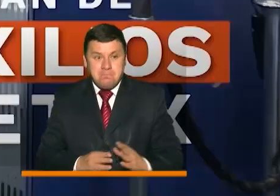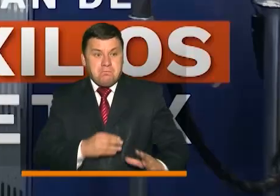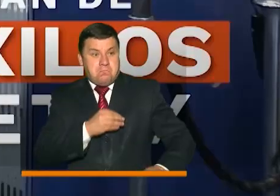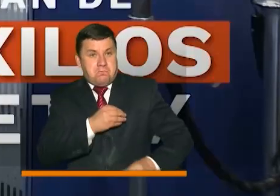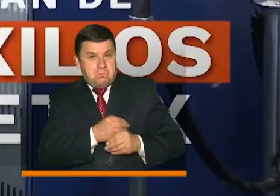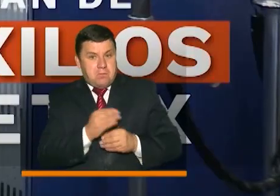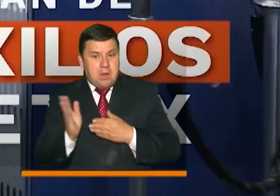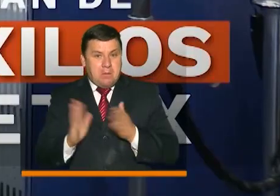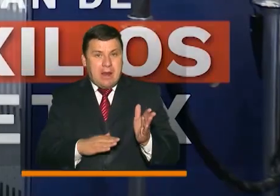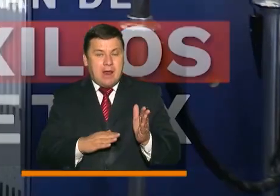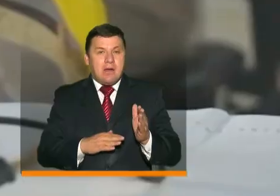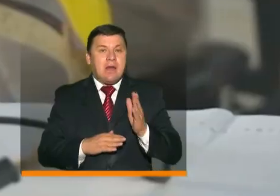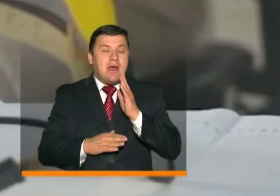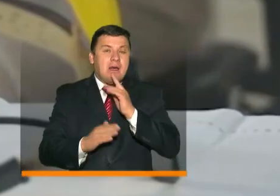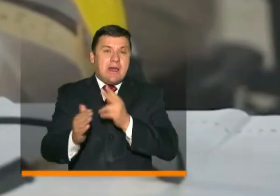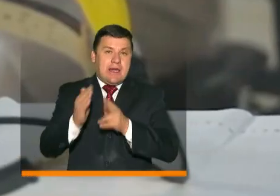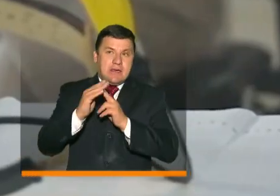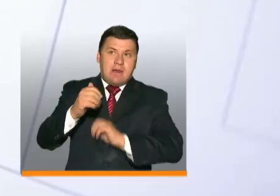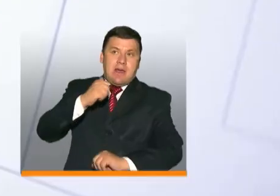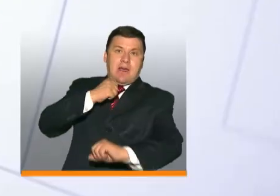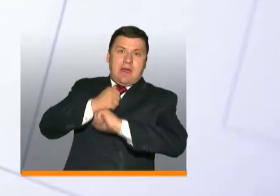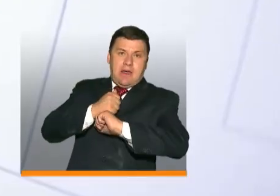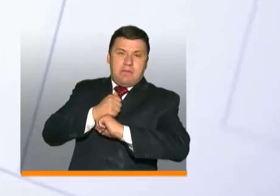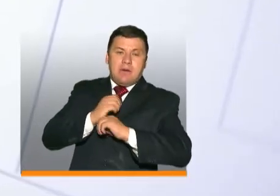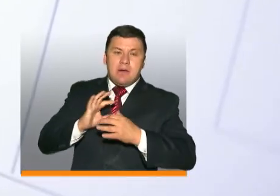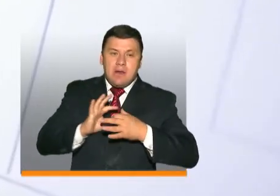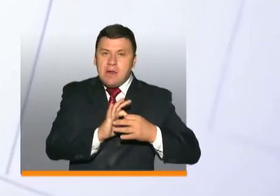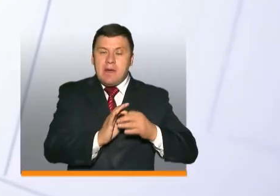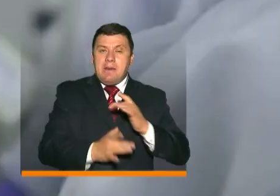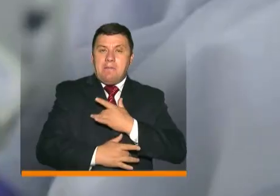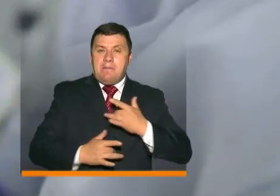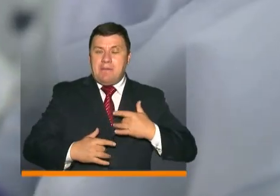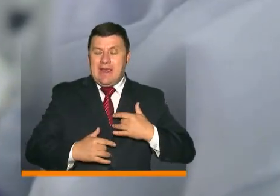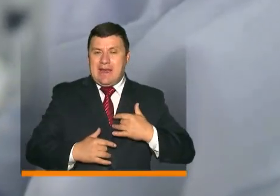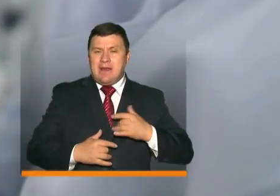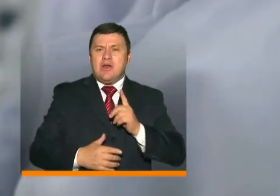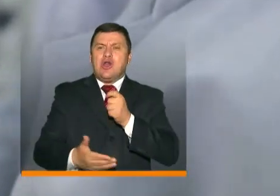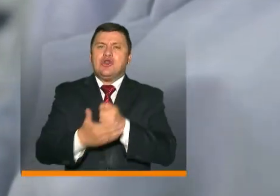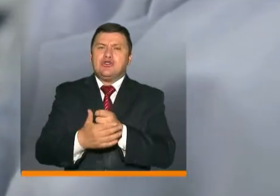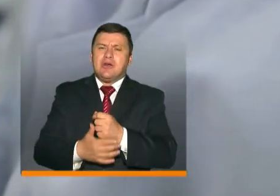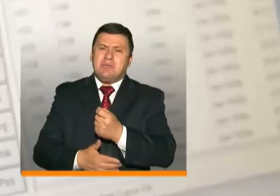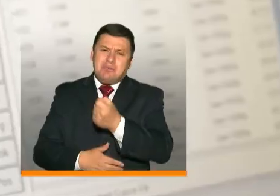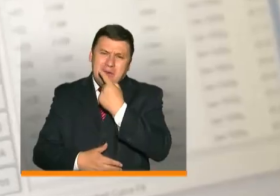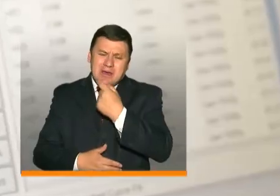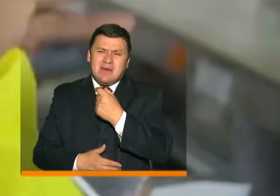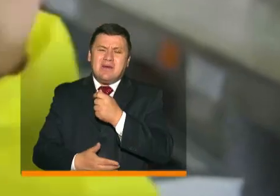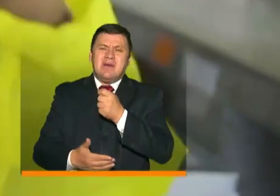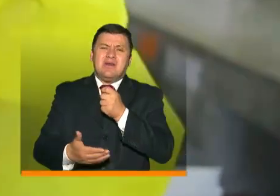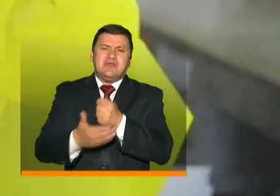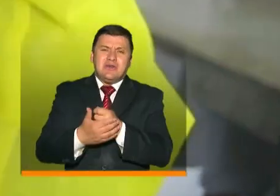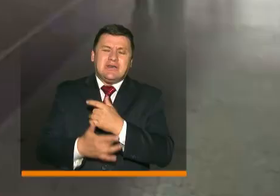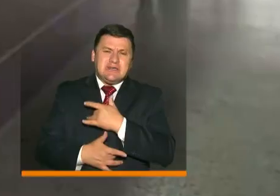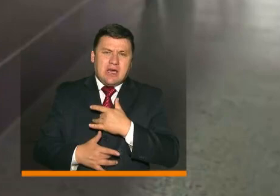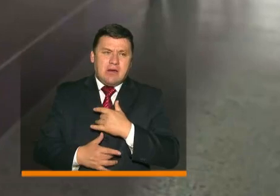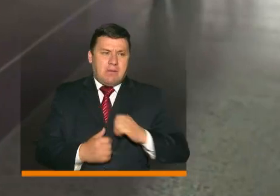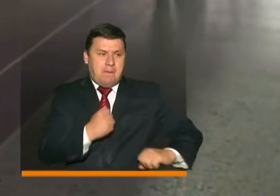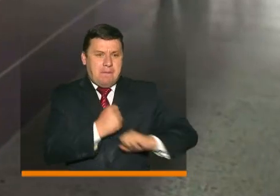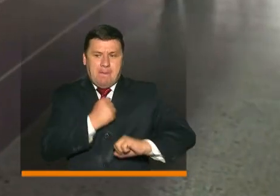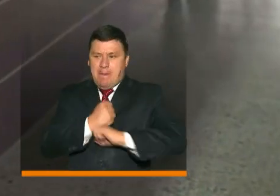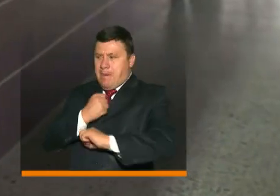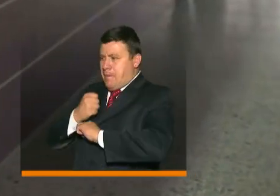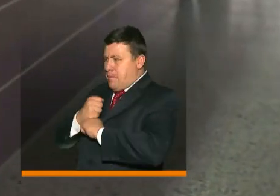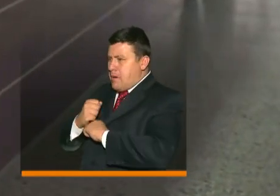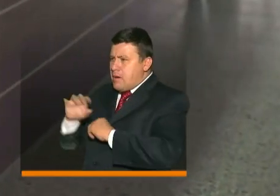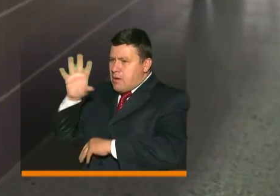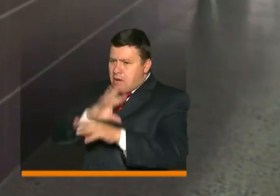el Plan de Auxilios del ICETEX y la sinergia con MinSalud, asociaciones de medicina y facultades del país para reforzar la capacidad del sistema